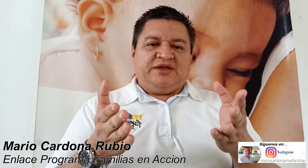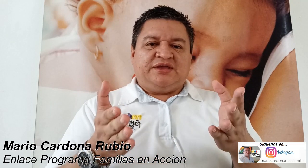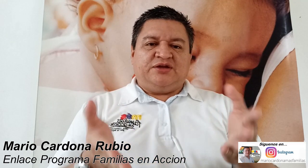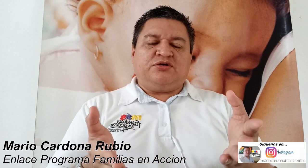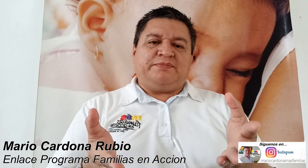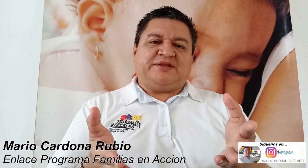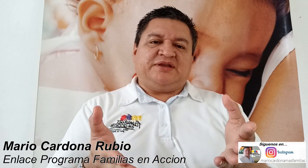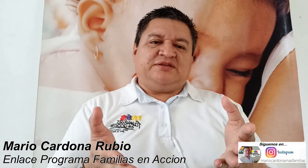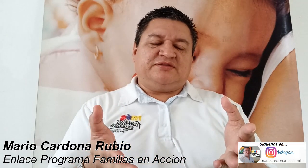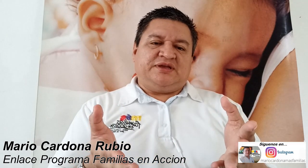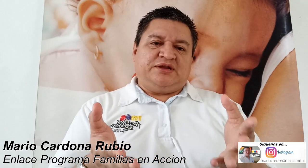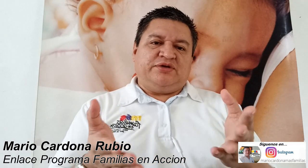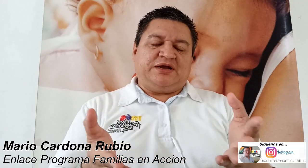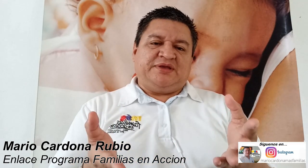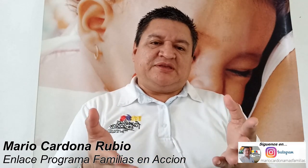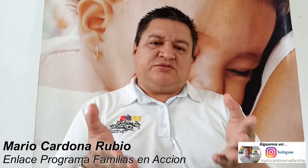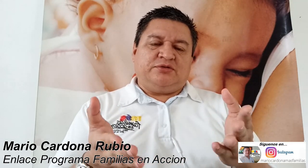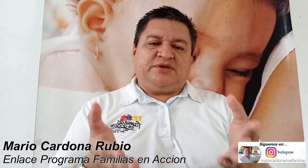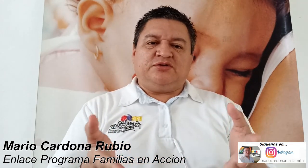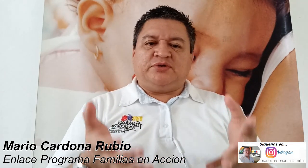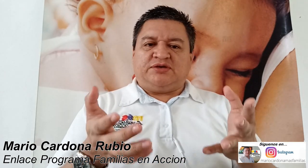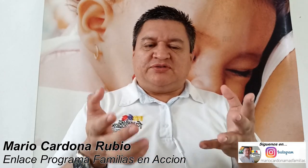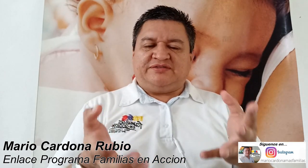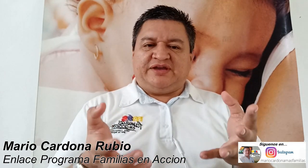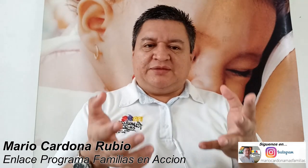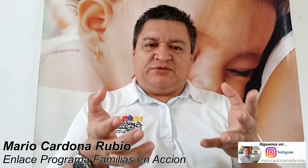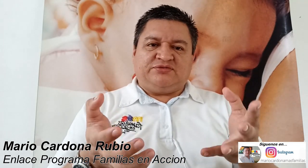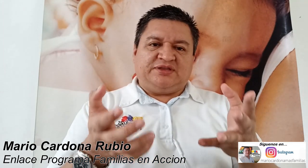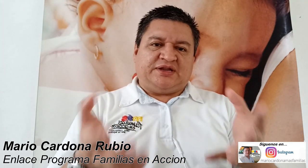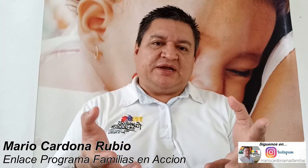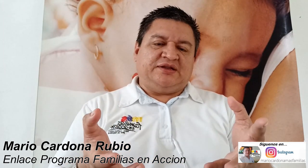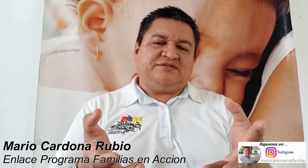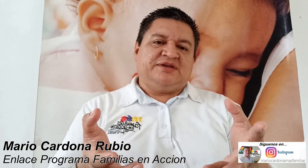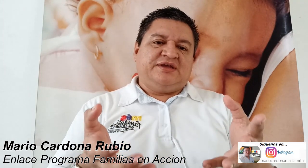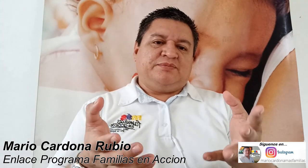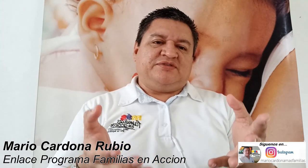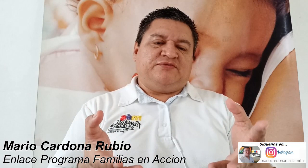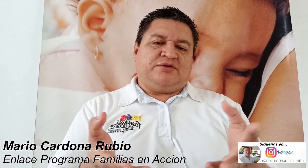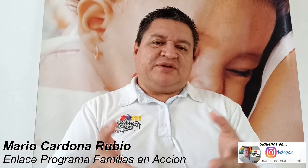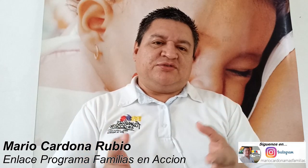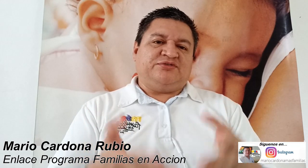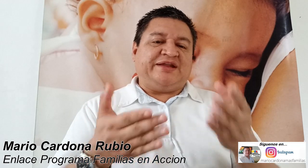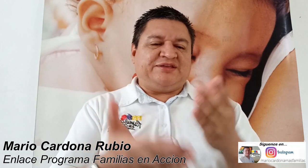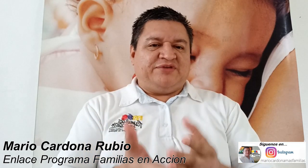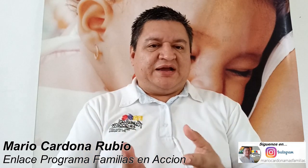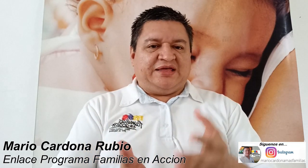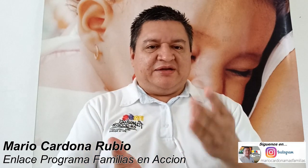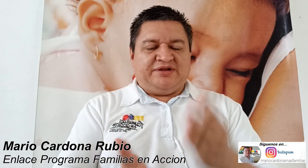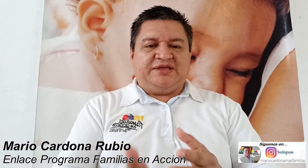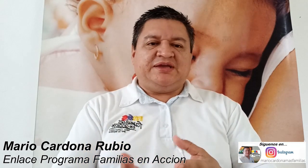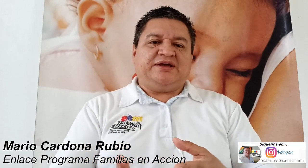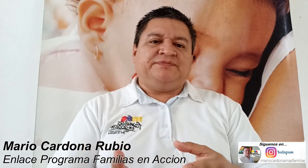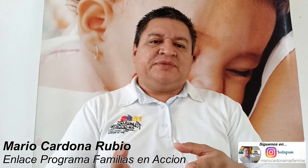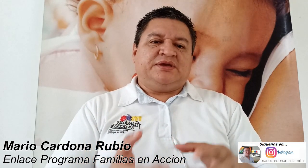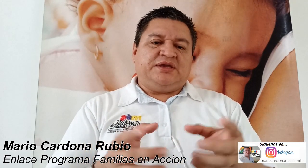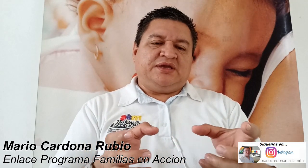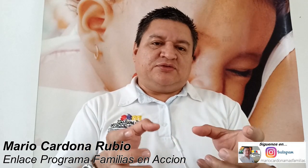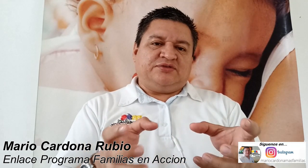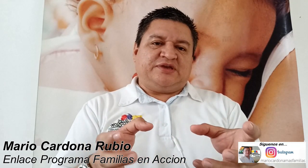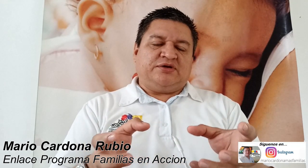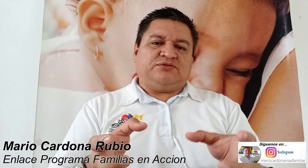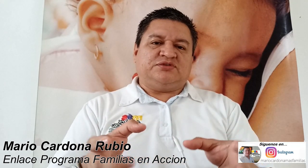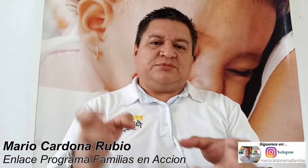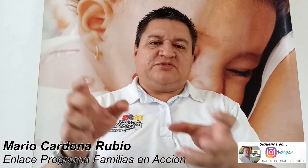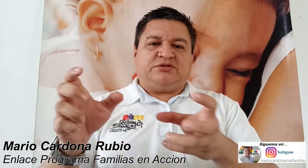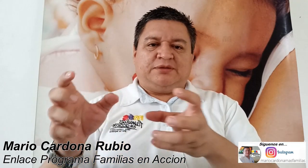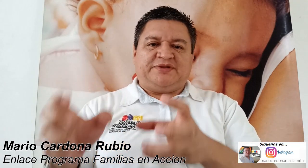Entonces, quiero compartirles lógicamente estos dos videos porque ustedes saben que me gusta entregarles pues información certificada, verídica, y